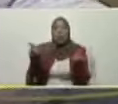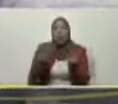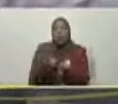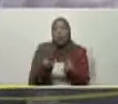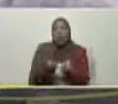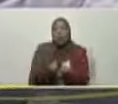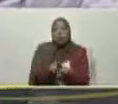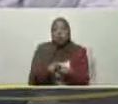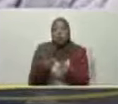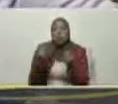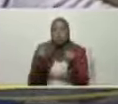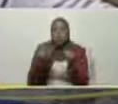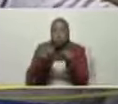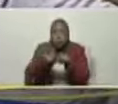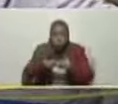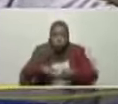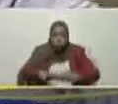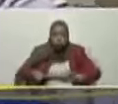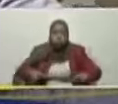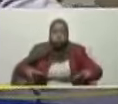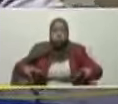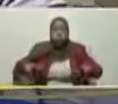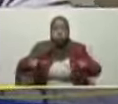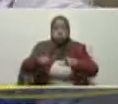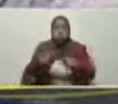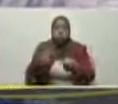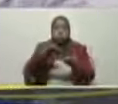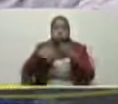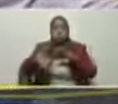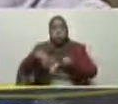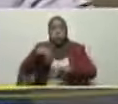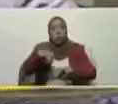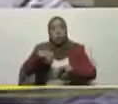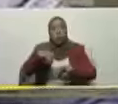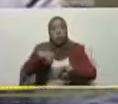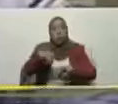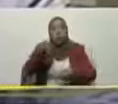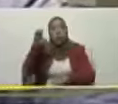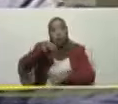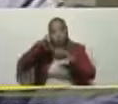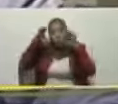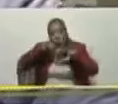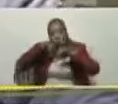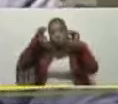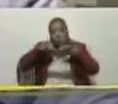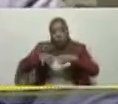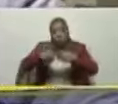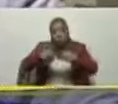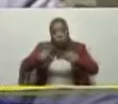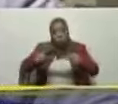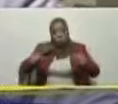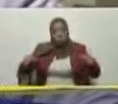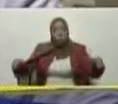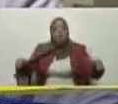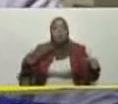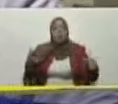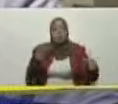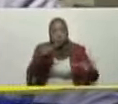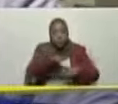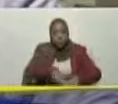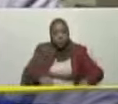extensivos. Son más extendidos. en el terreno, en el